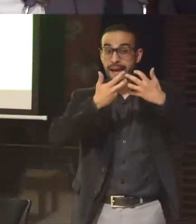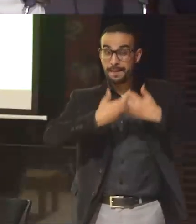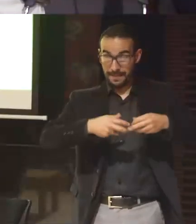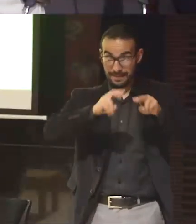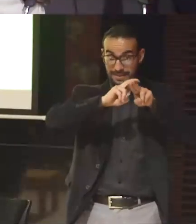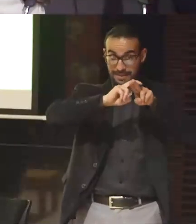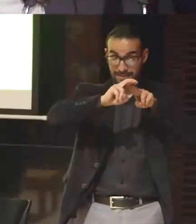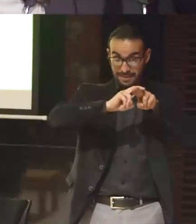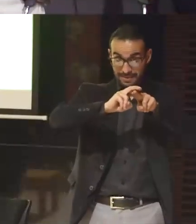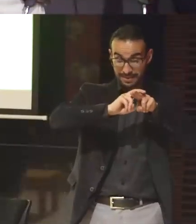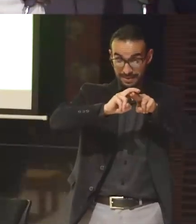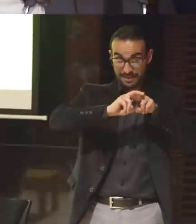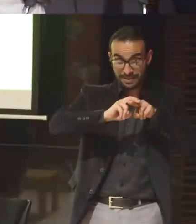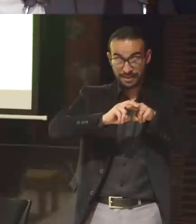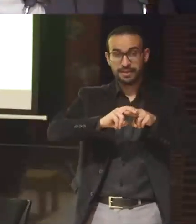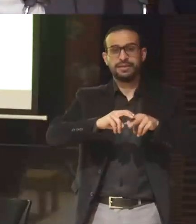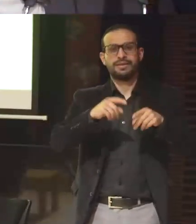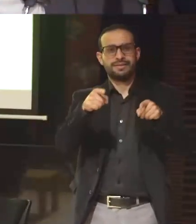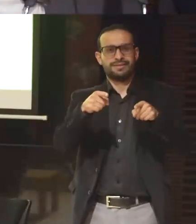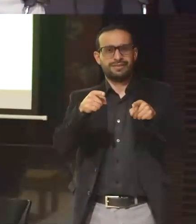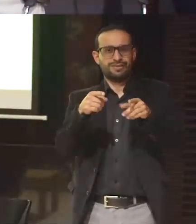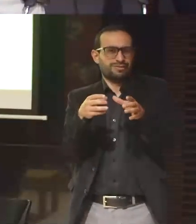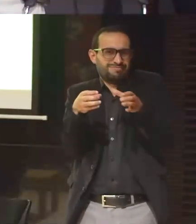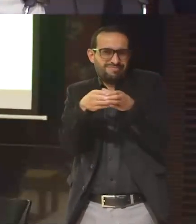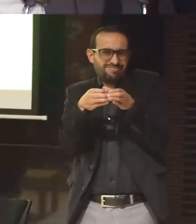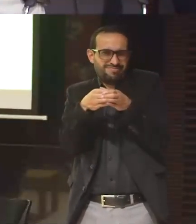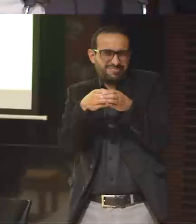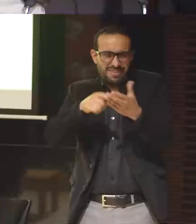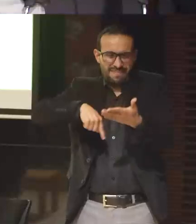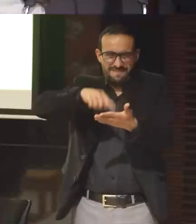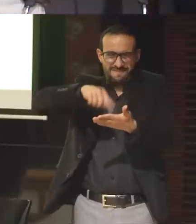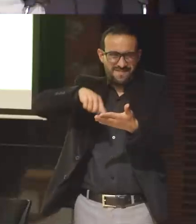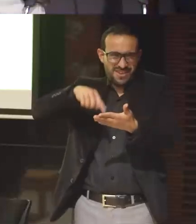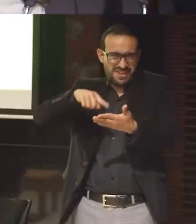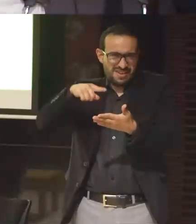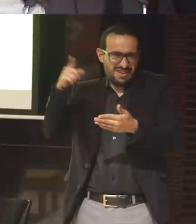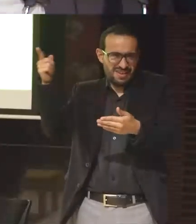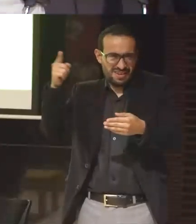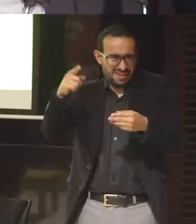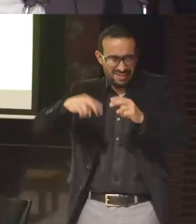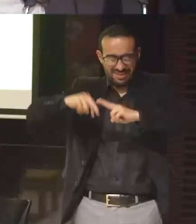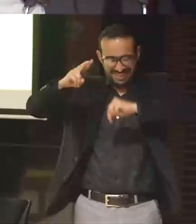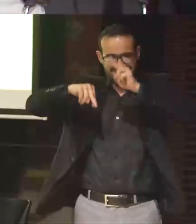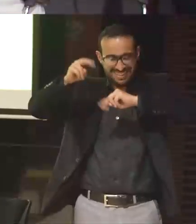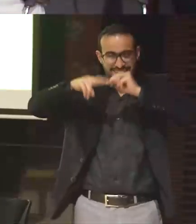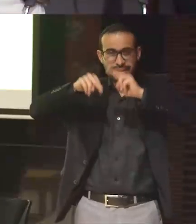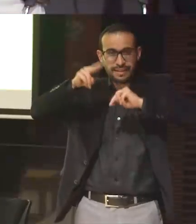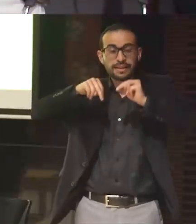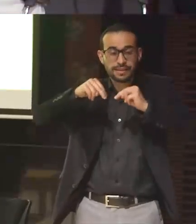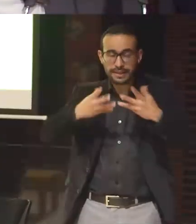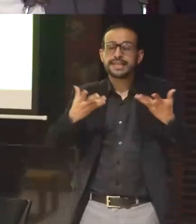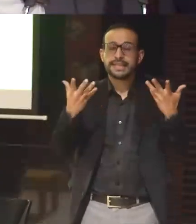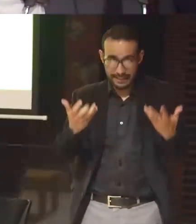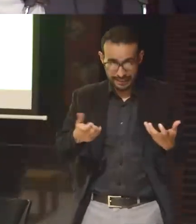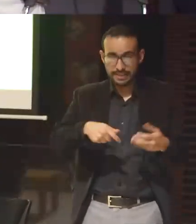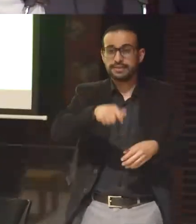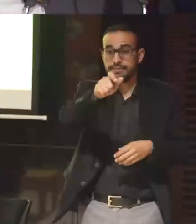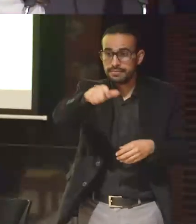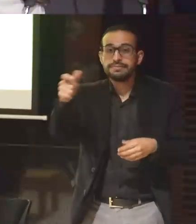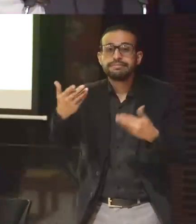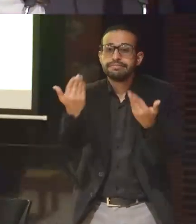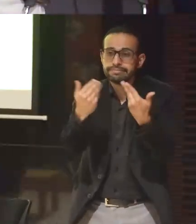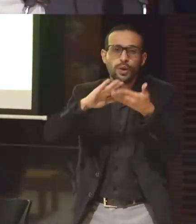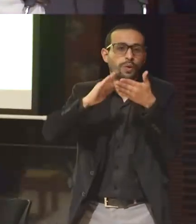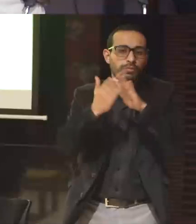como desde el consorcio, de acercarse a la comunidad, saber qué les interesa, qué les gusta, qué quieren saber, cómo